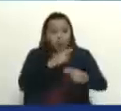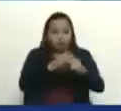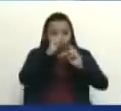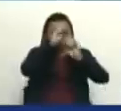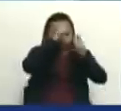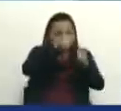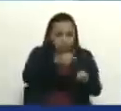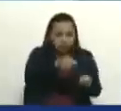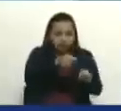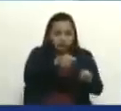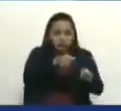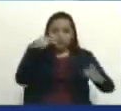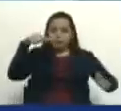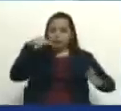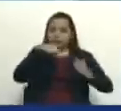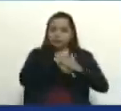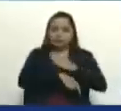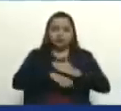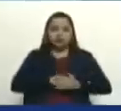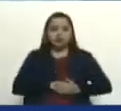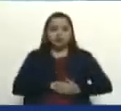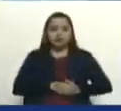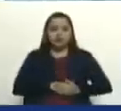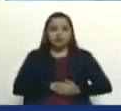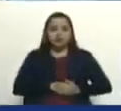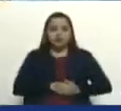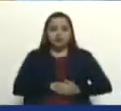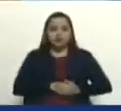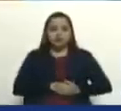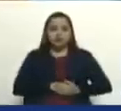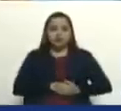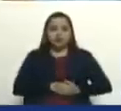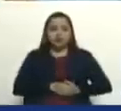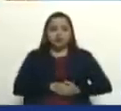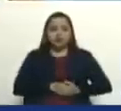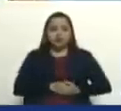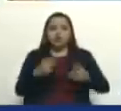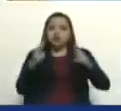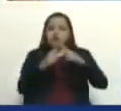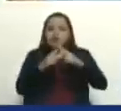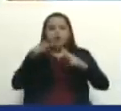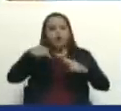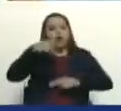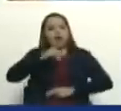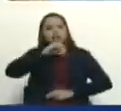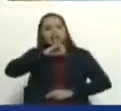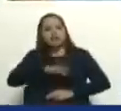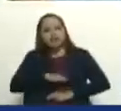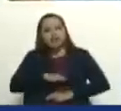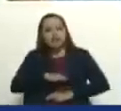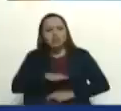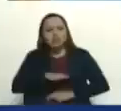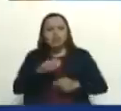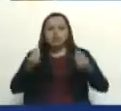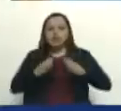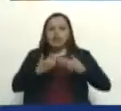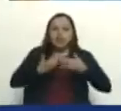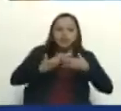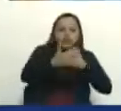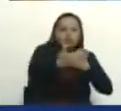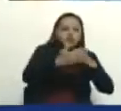y nos honra profundamente contar hoy con un legado que en su caminar, en su transitar